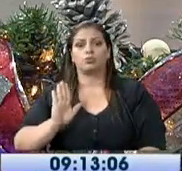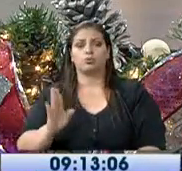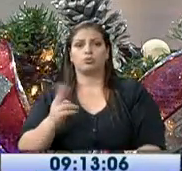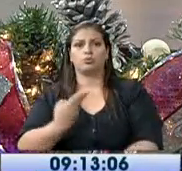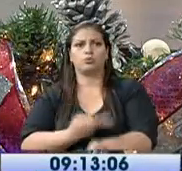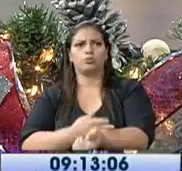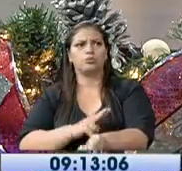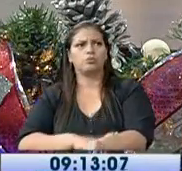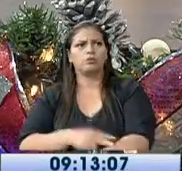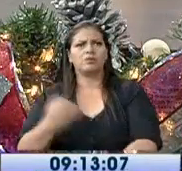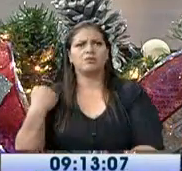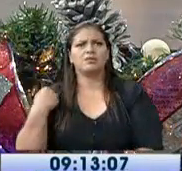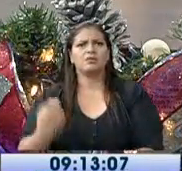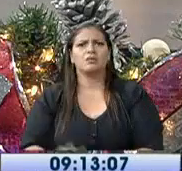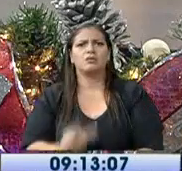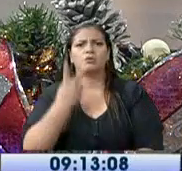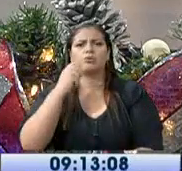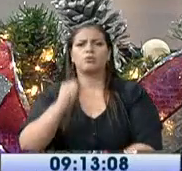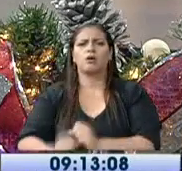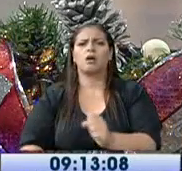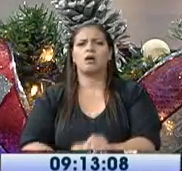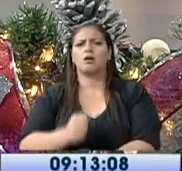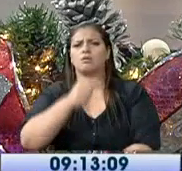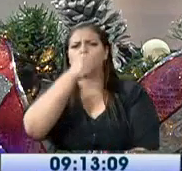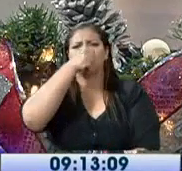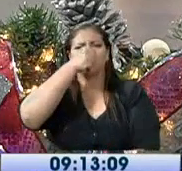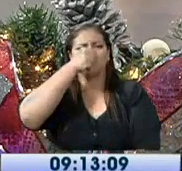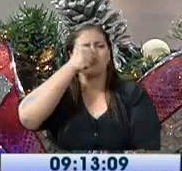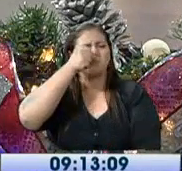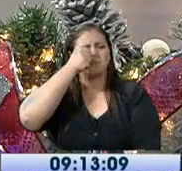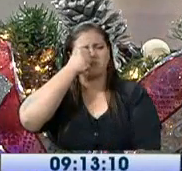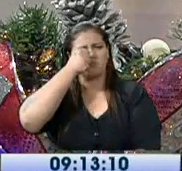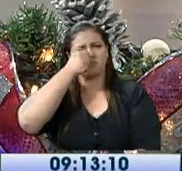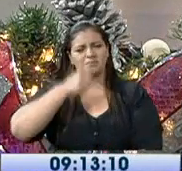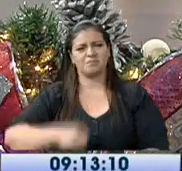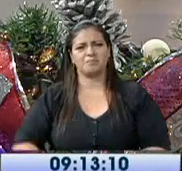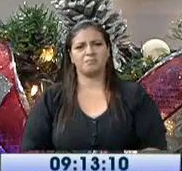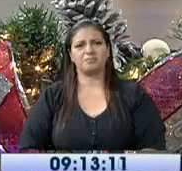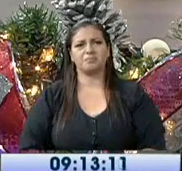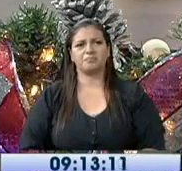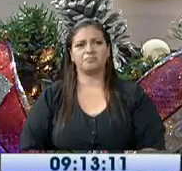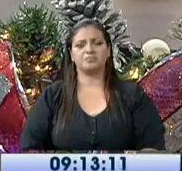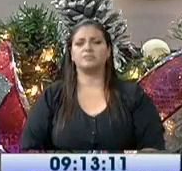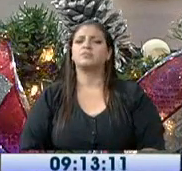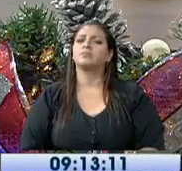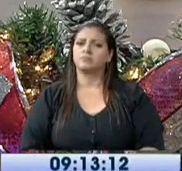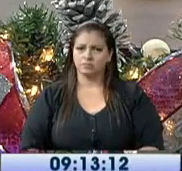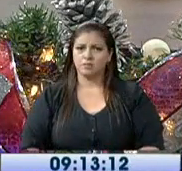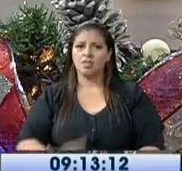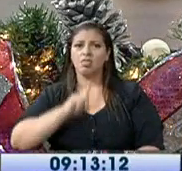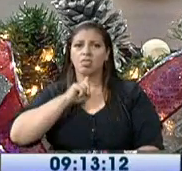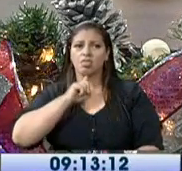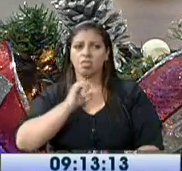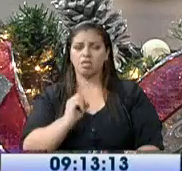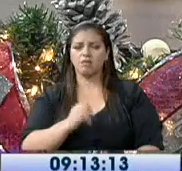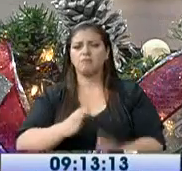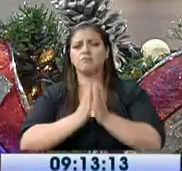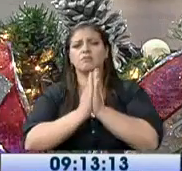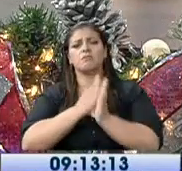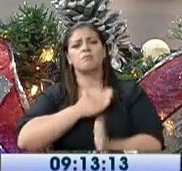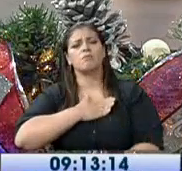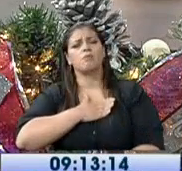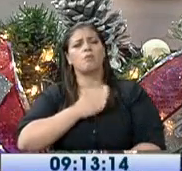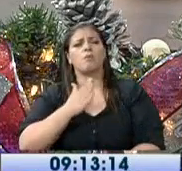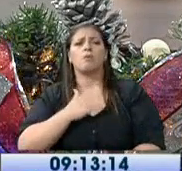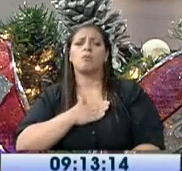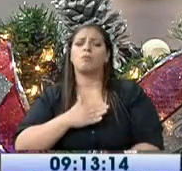consumiendo la droga conocida como H. Él solicita que lo ayuden porque no tiene dinero para su tratamiento. Bueno,